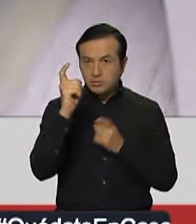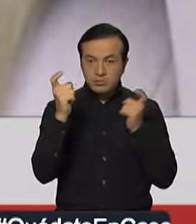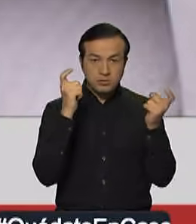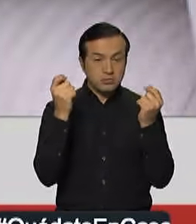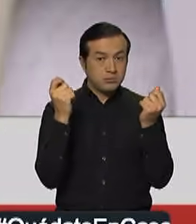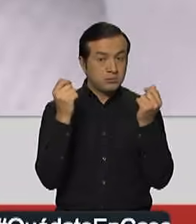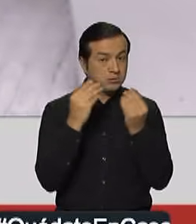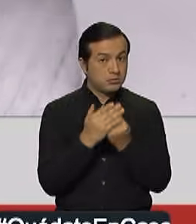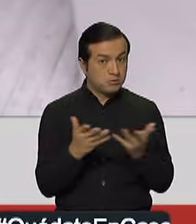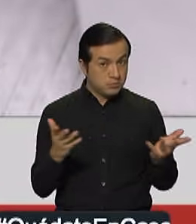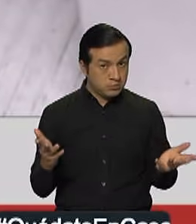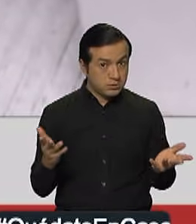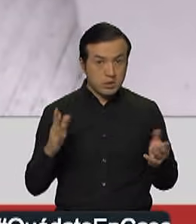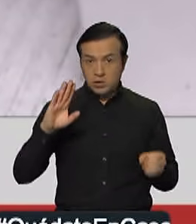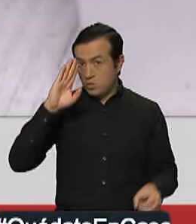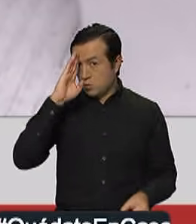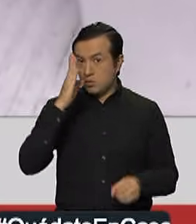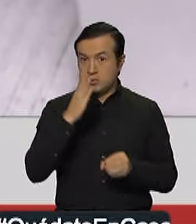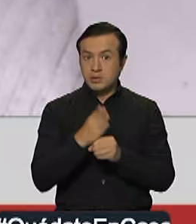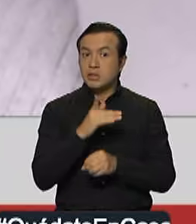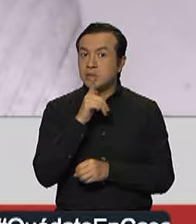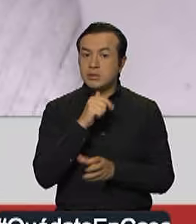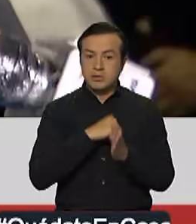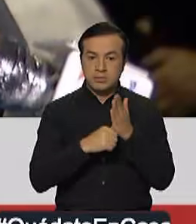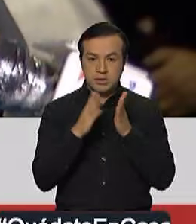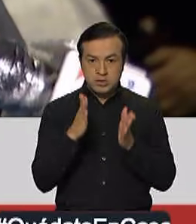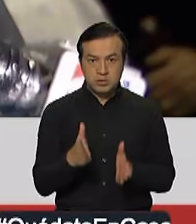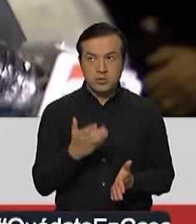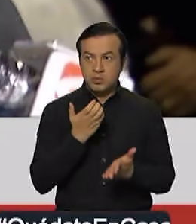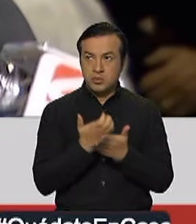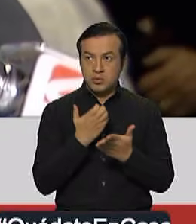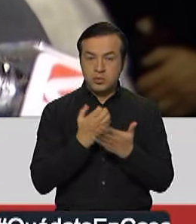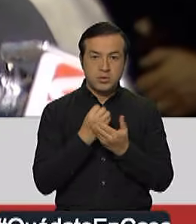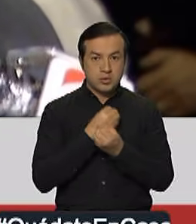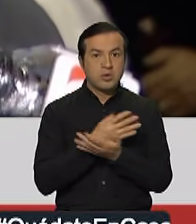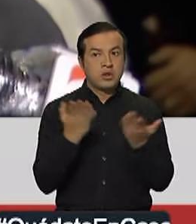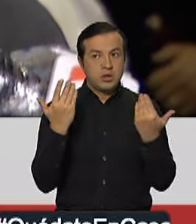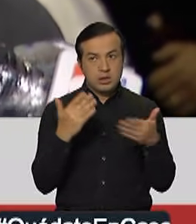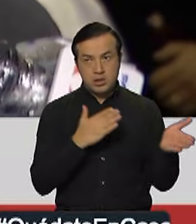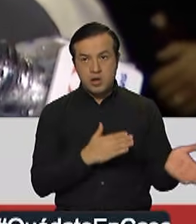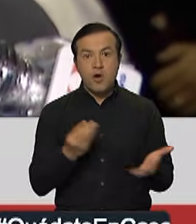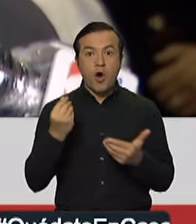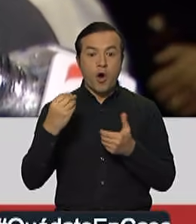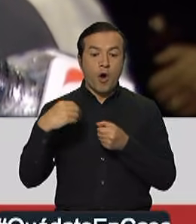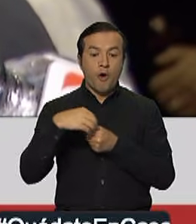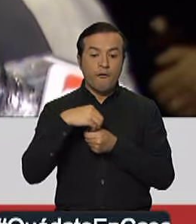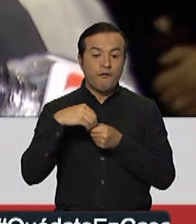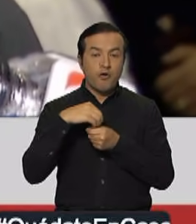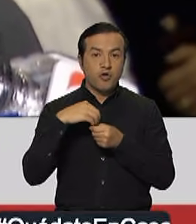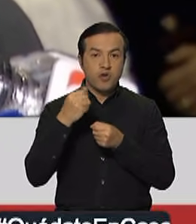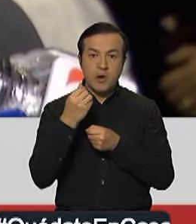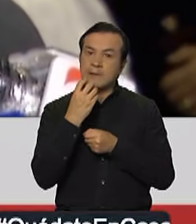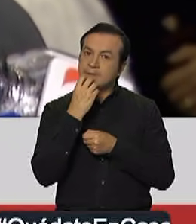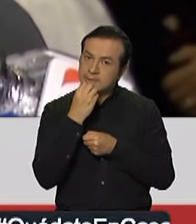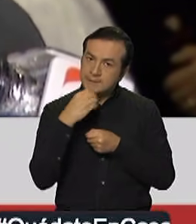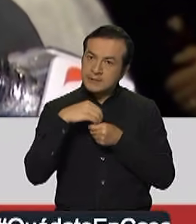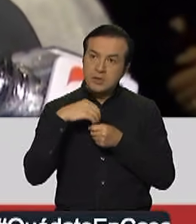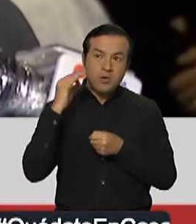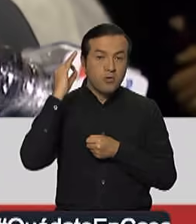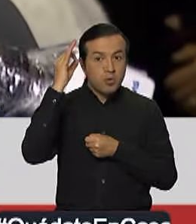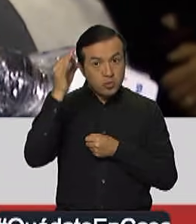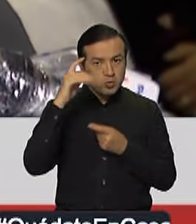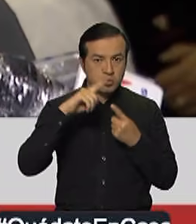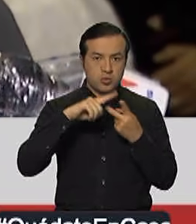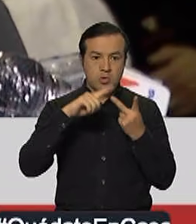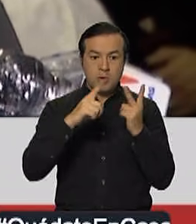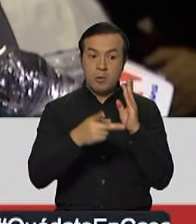fiscal. Esta es la meta, a decir del ministro de Economía. Tener fondos de ahorro hacia futuro, tener capacidad de cobertura